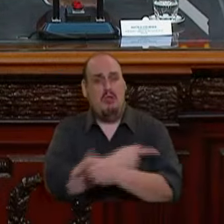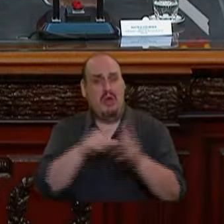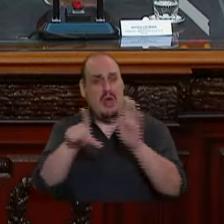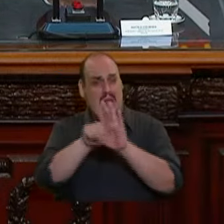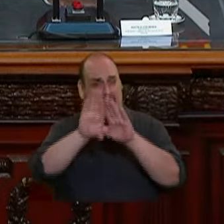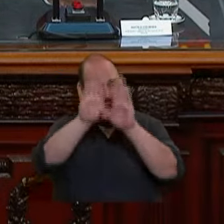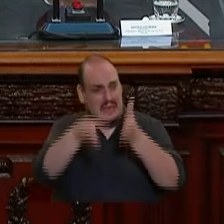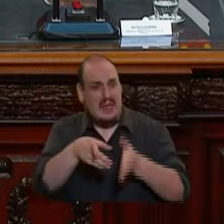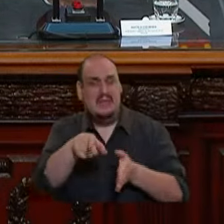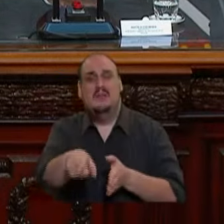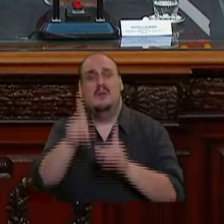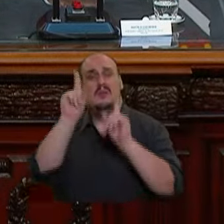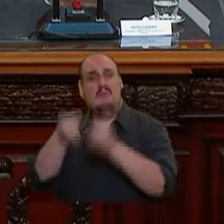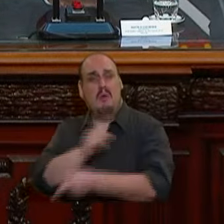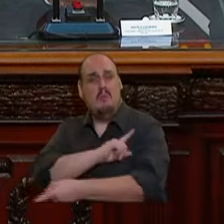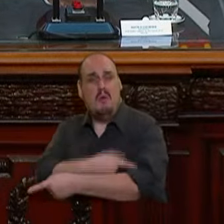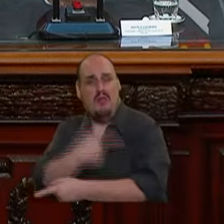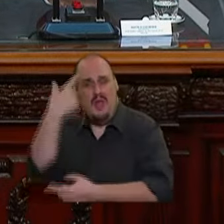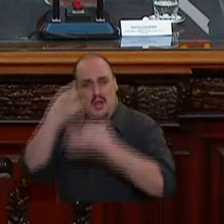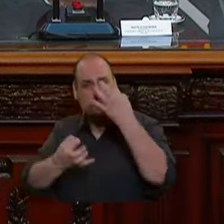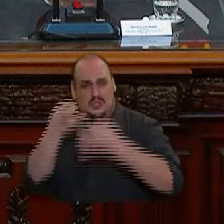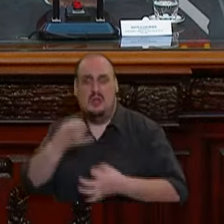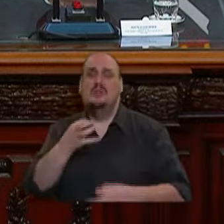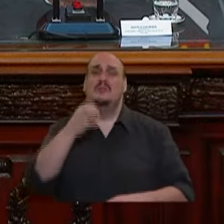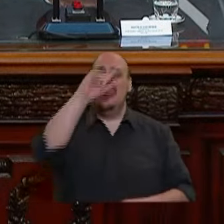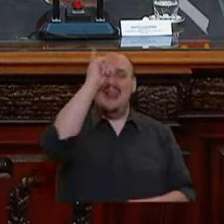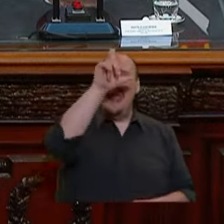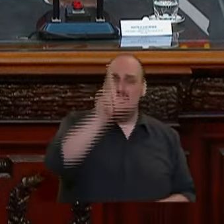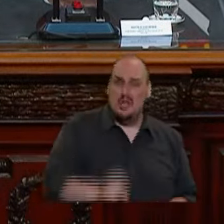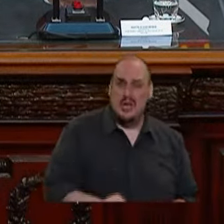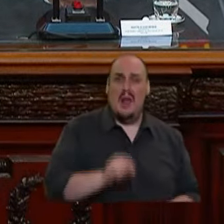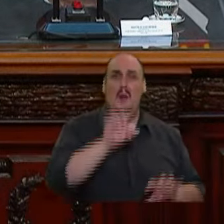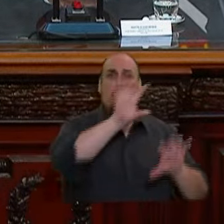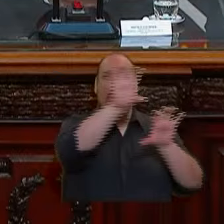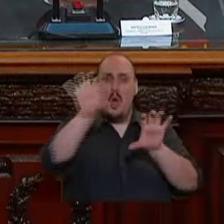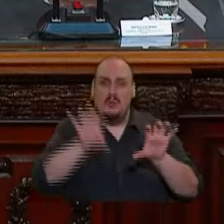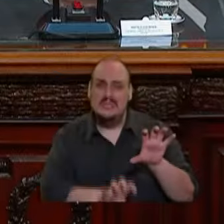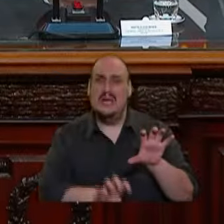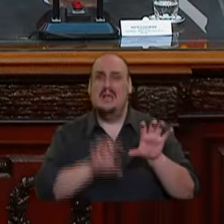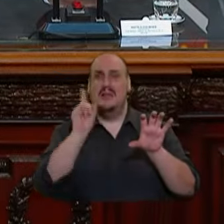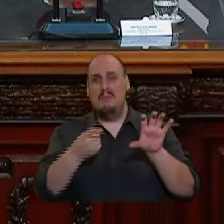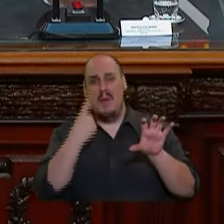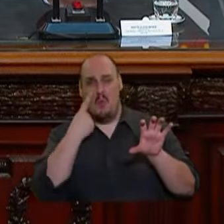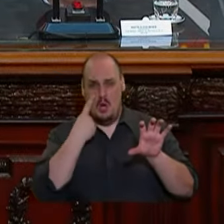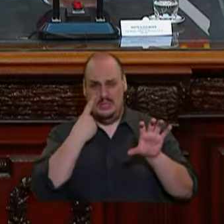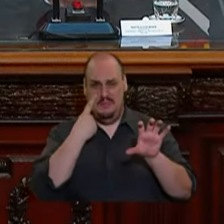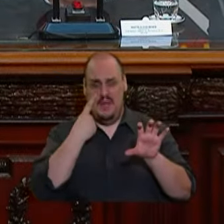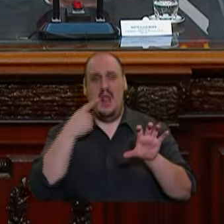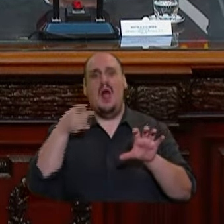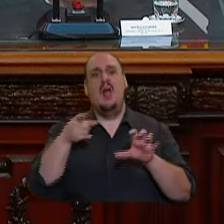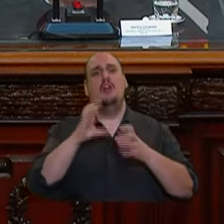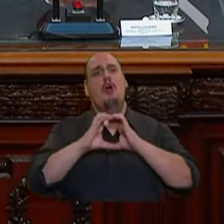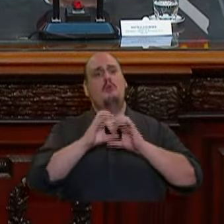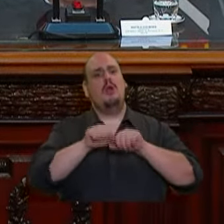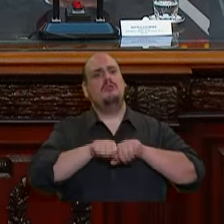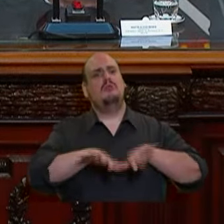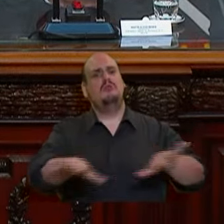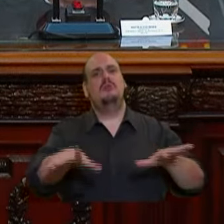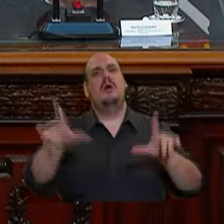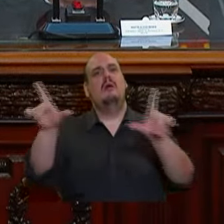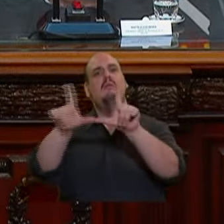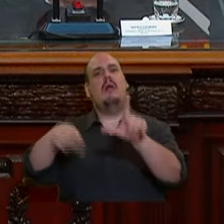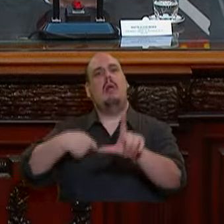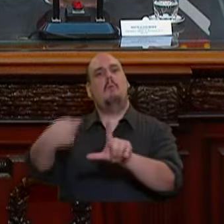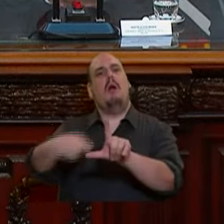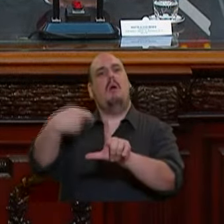en todos sus niveles, nacional, provincial y municipal, sustentados por medios de comunicación que viven de la pauta oficial